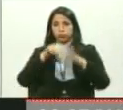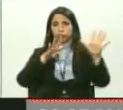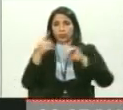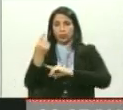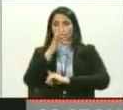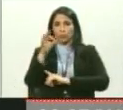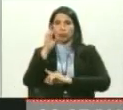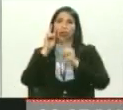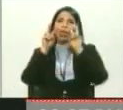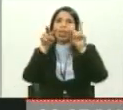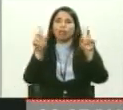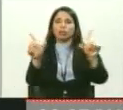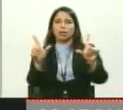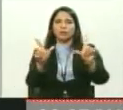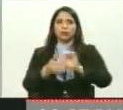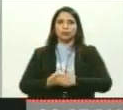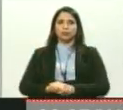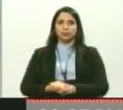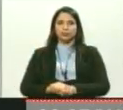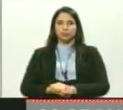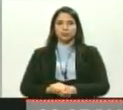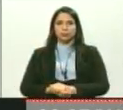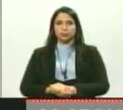91% ver televisión.